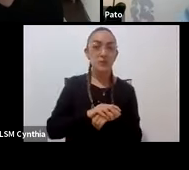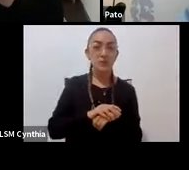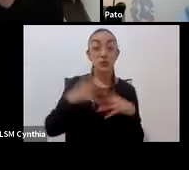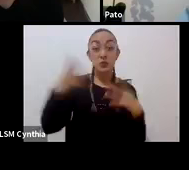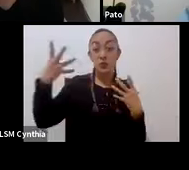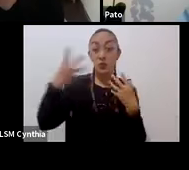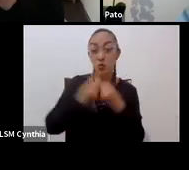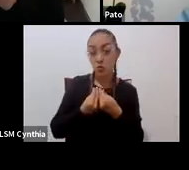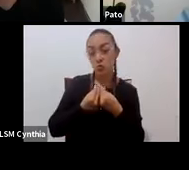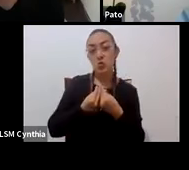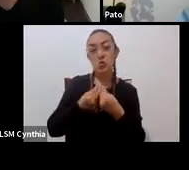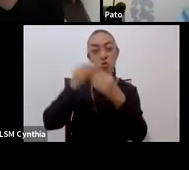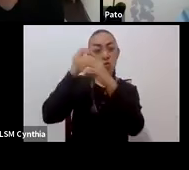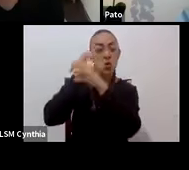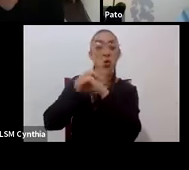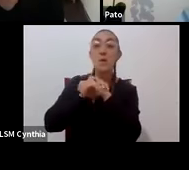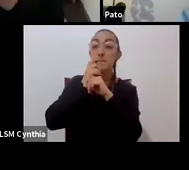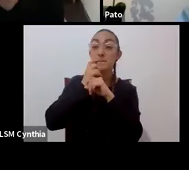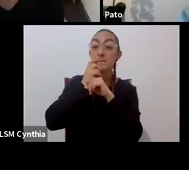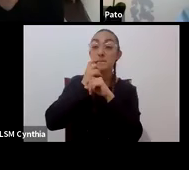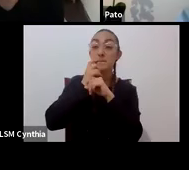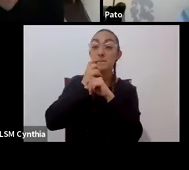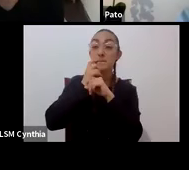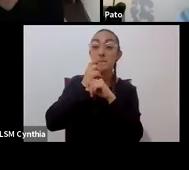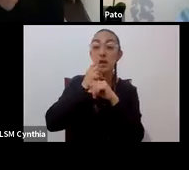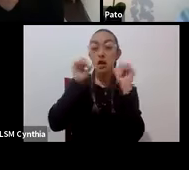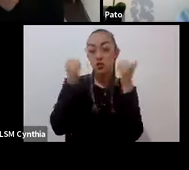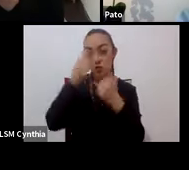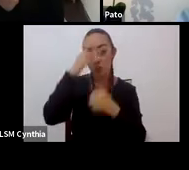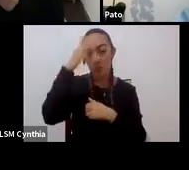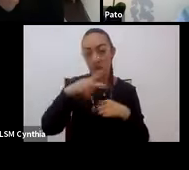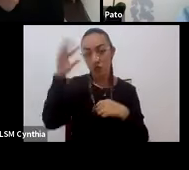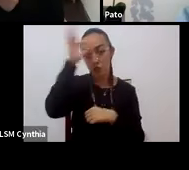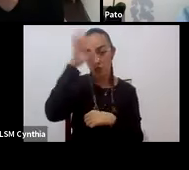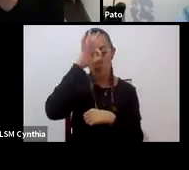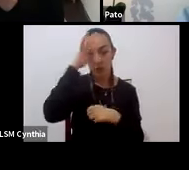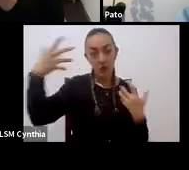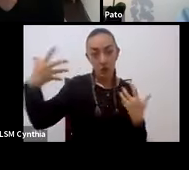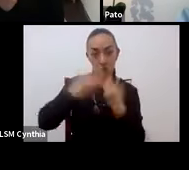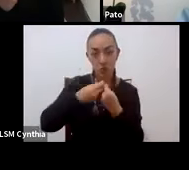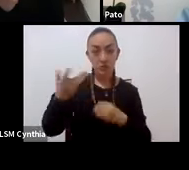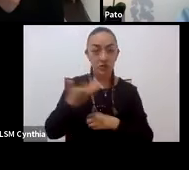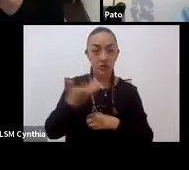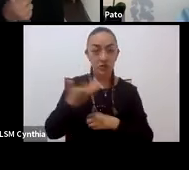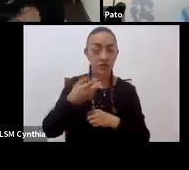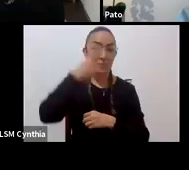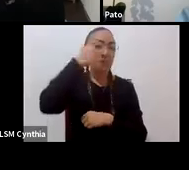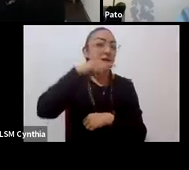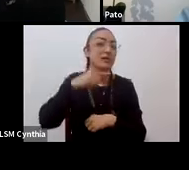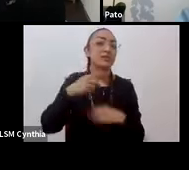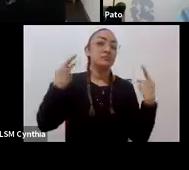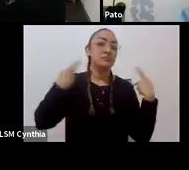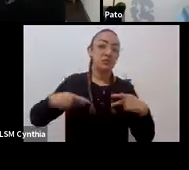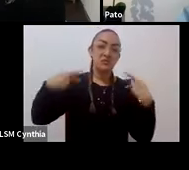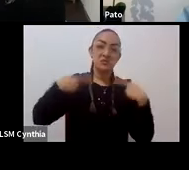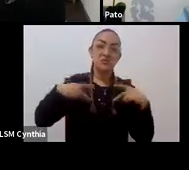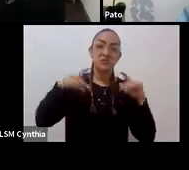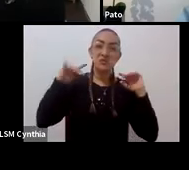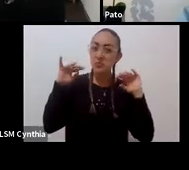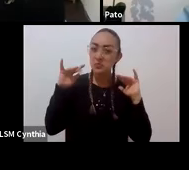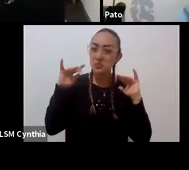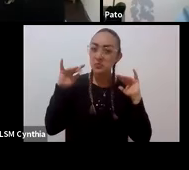haciendo con la Asociación Mexicana de Filosofía. Y entonces lo que pretendemos hacer es que la gente pues se reúna, se